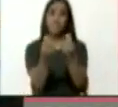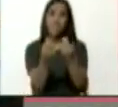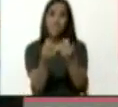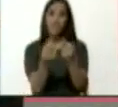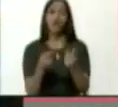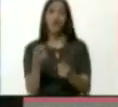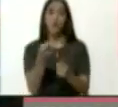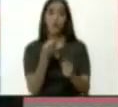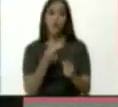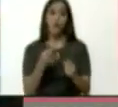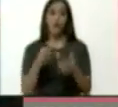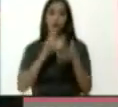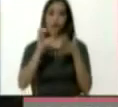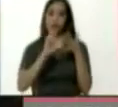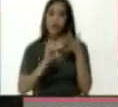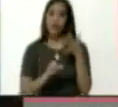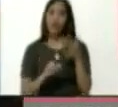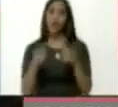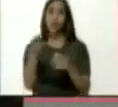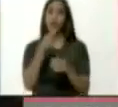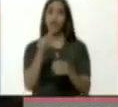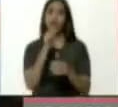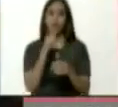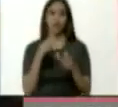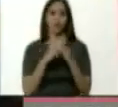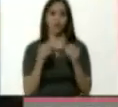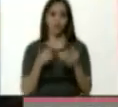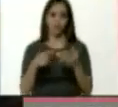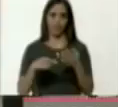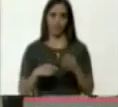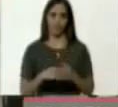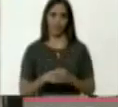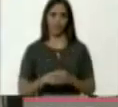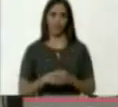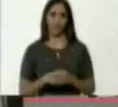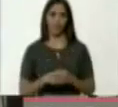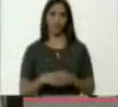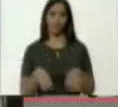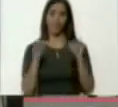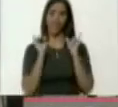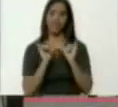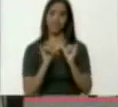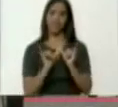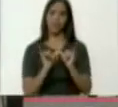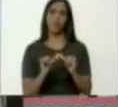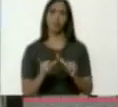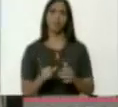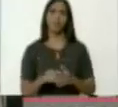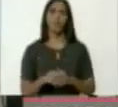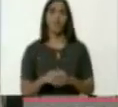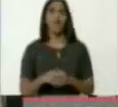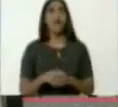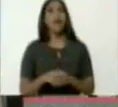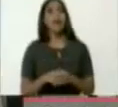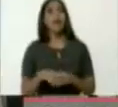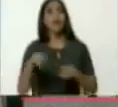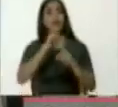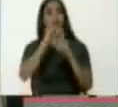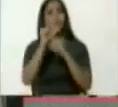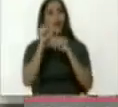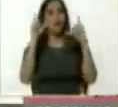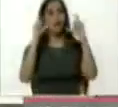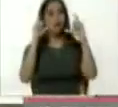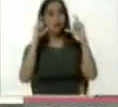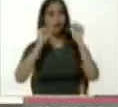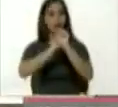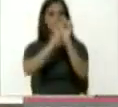los materiales, con buscar el agua y todo lo demás. Así mismo. Pero miren, en la fauna, miren, esta es la foto